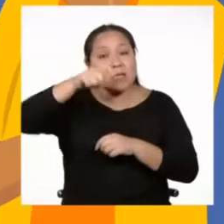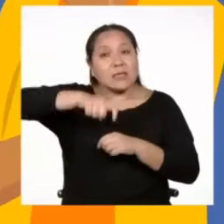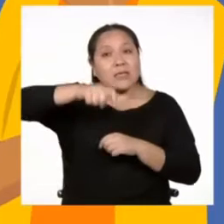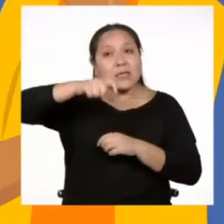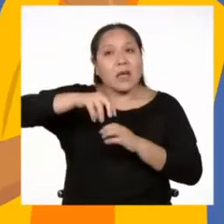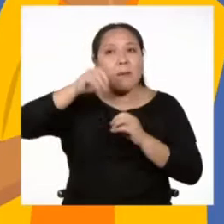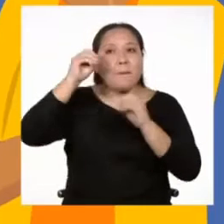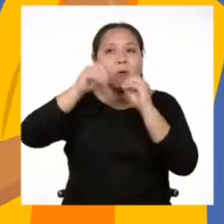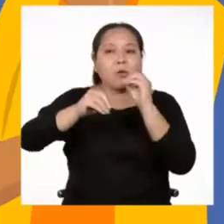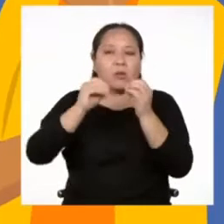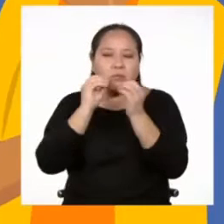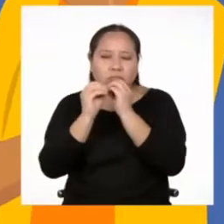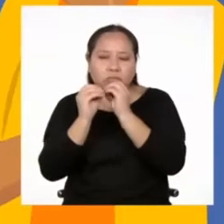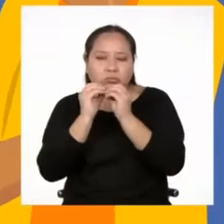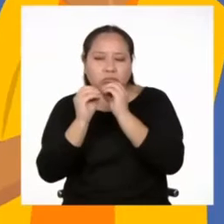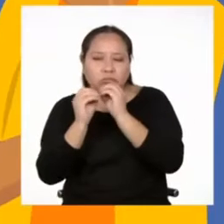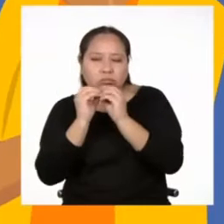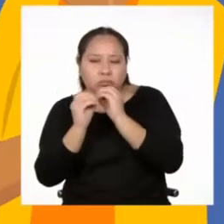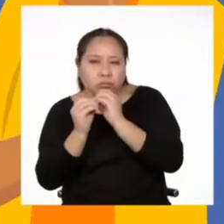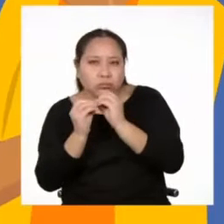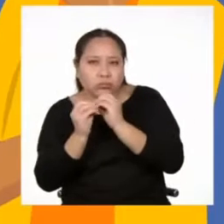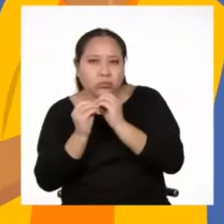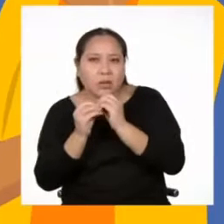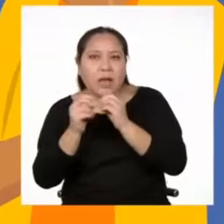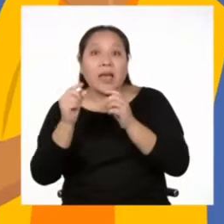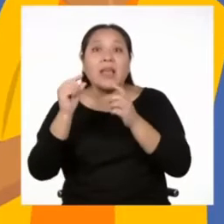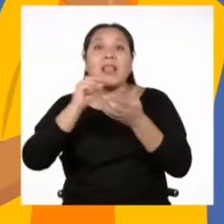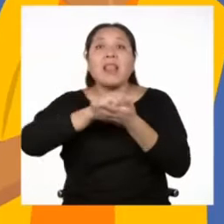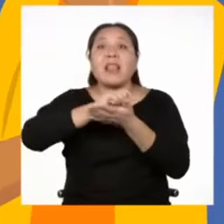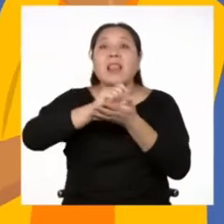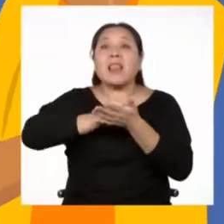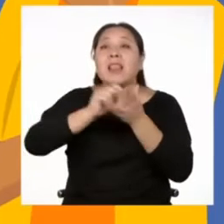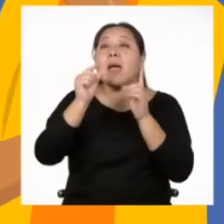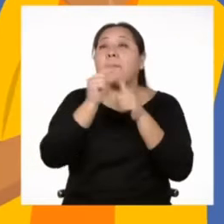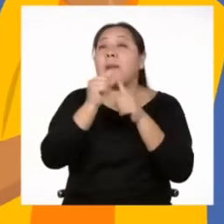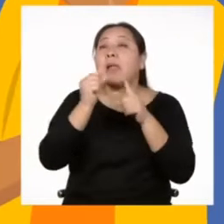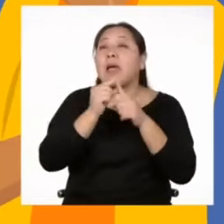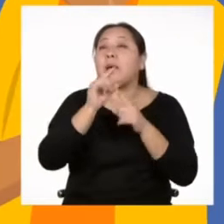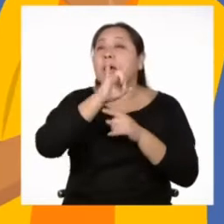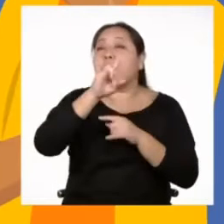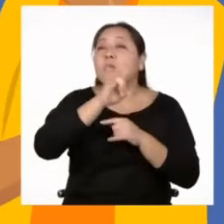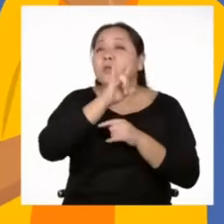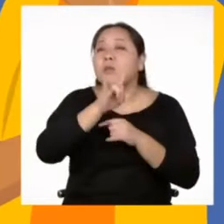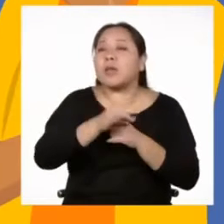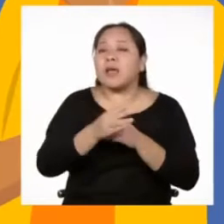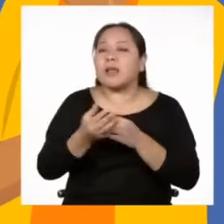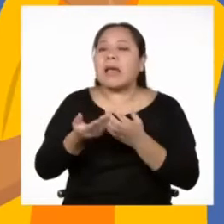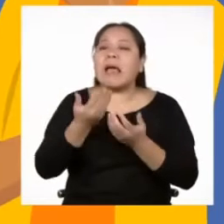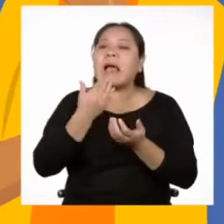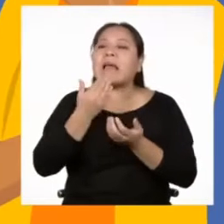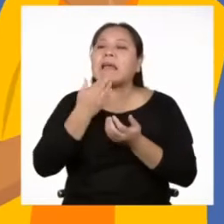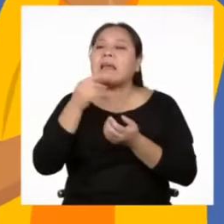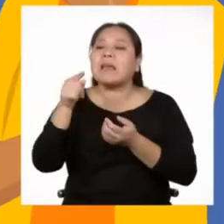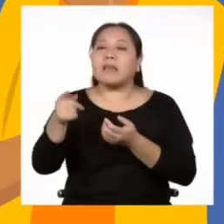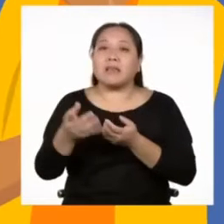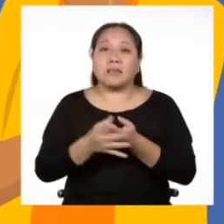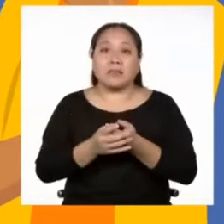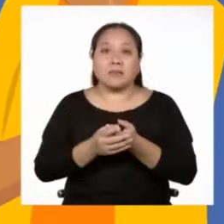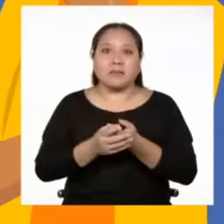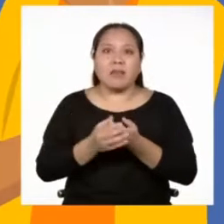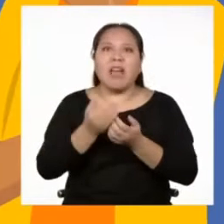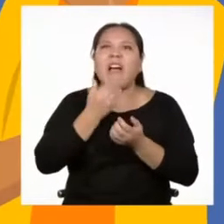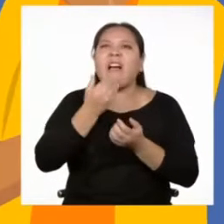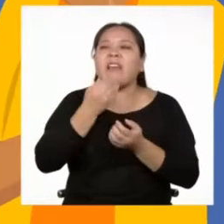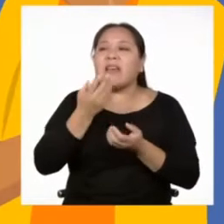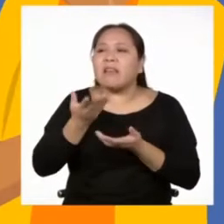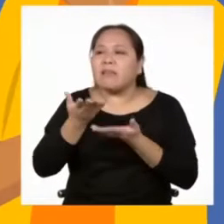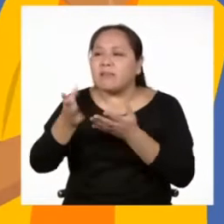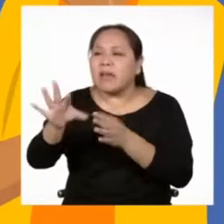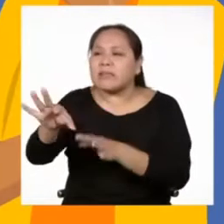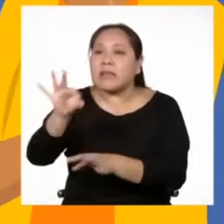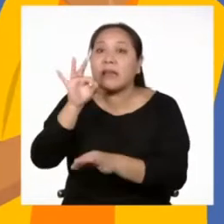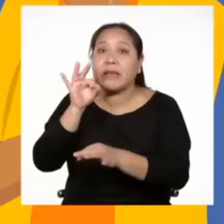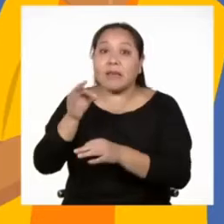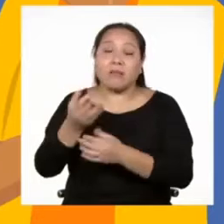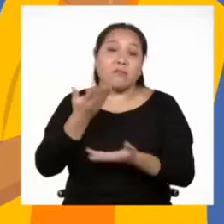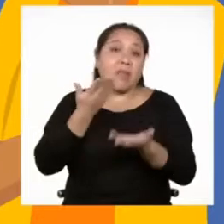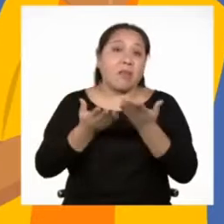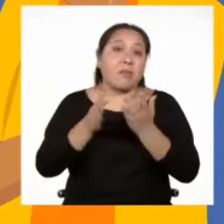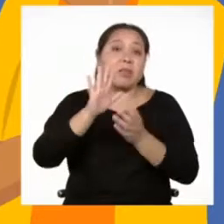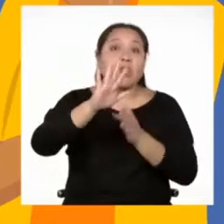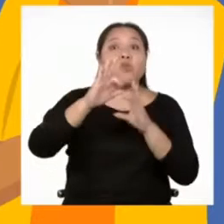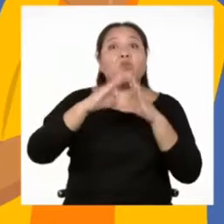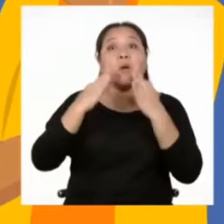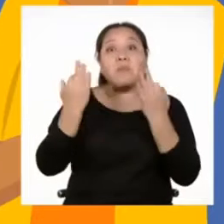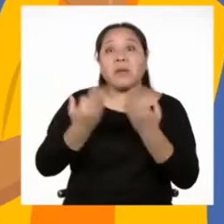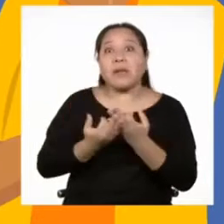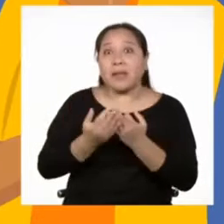la adecuación del texto a la situación comunicativa. Esto significa que vas a elegir a un público objetivo. Puede ser los miembros